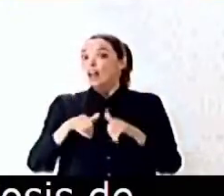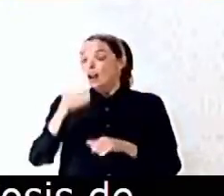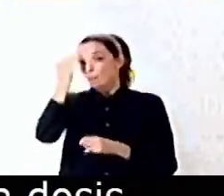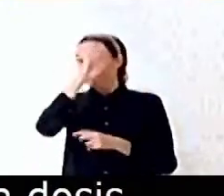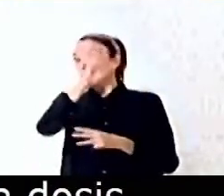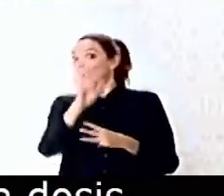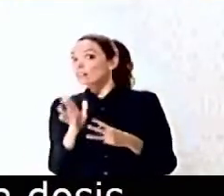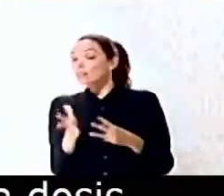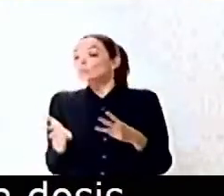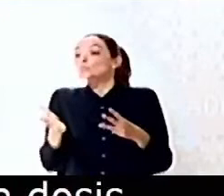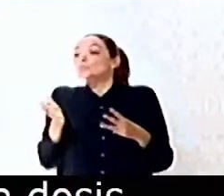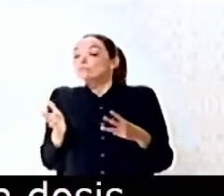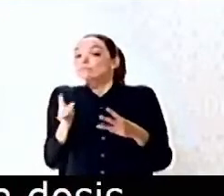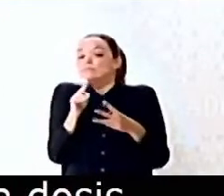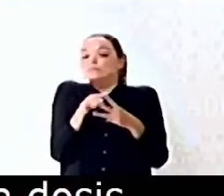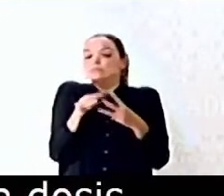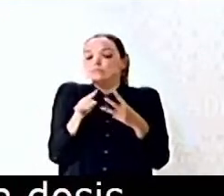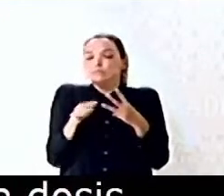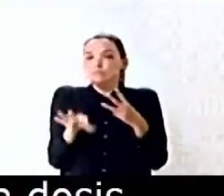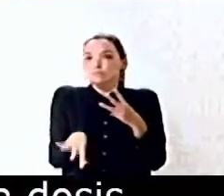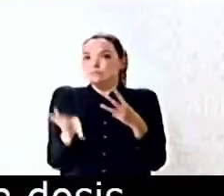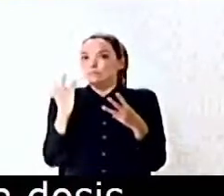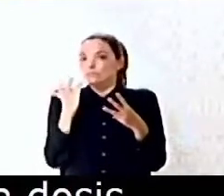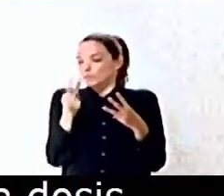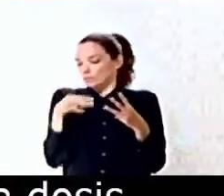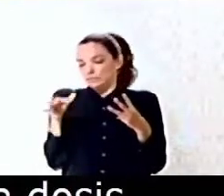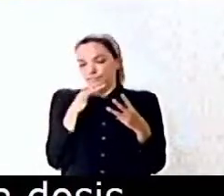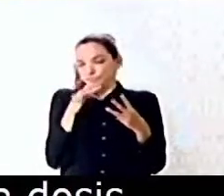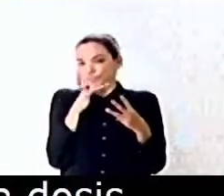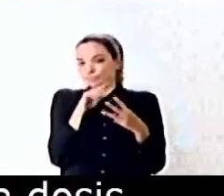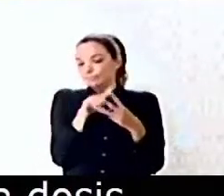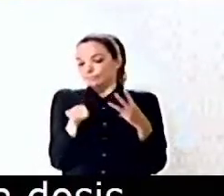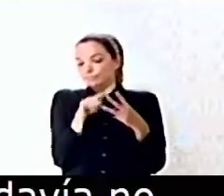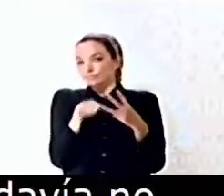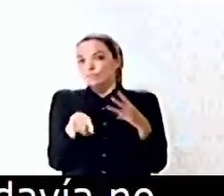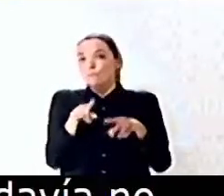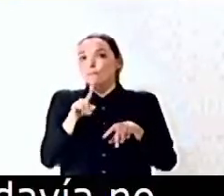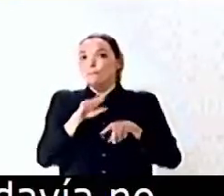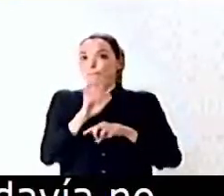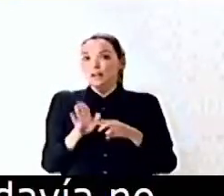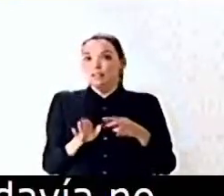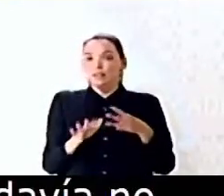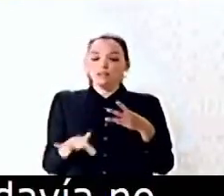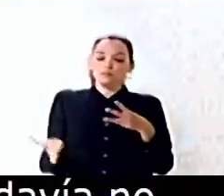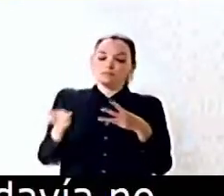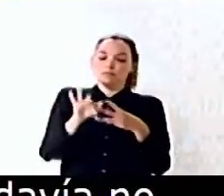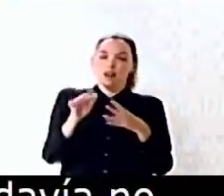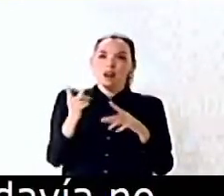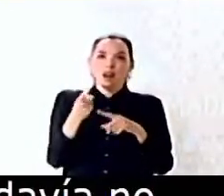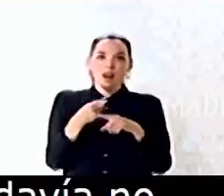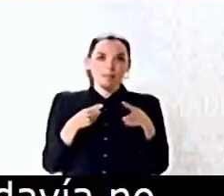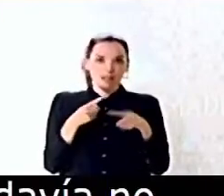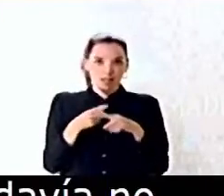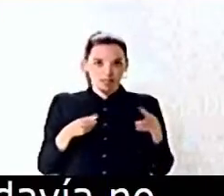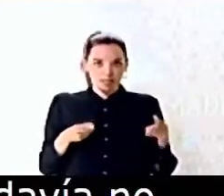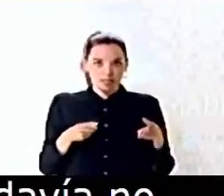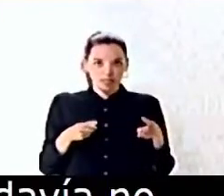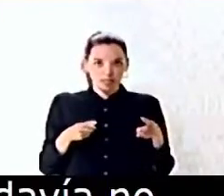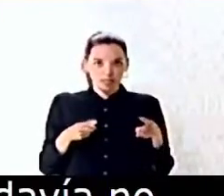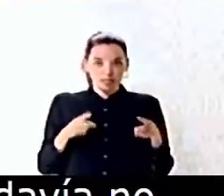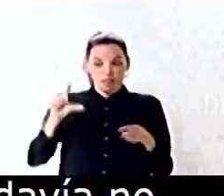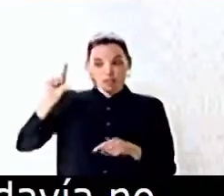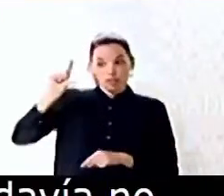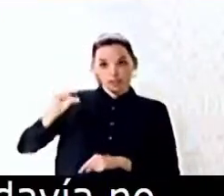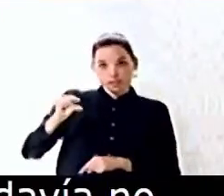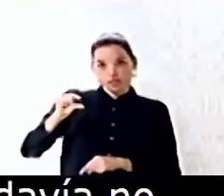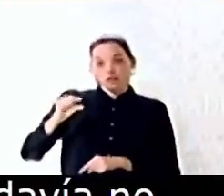ganando, pero todavía no tenemos los resultados, parece que el brazo que va ganando es la mitad de la dosis. Pero ¿perdón? La mitad de la dosis, de la